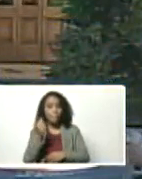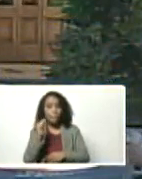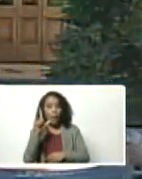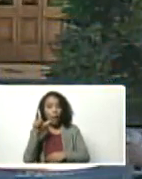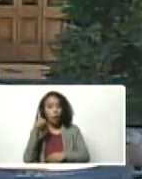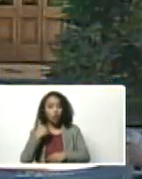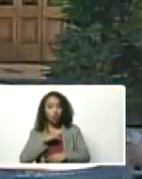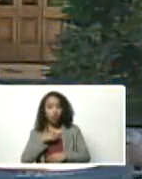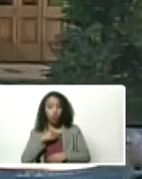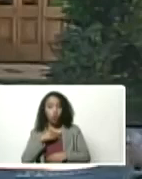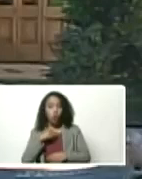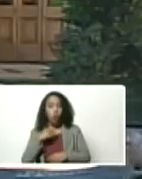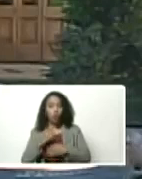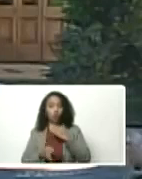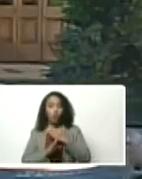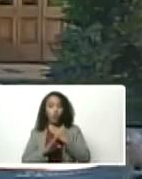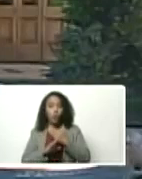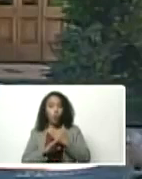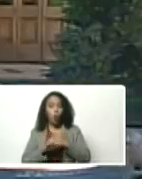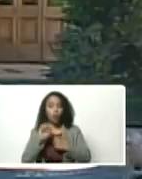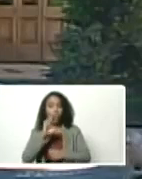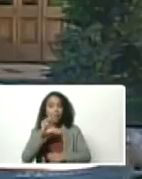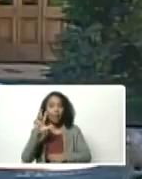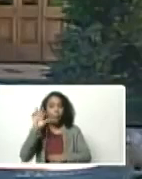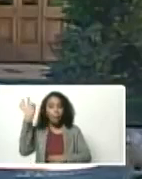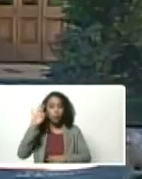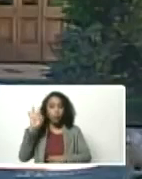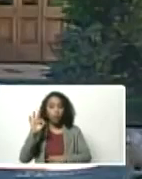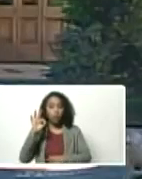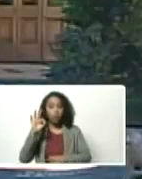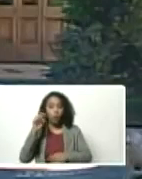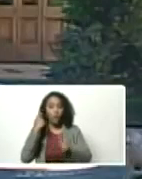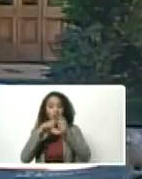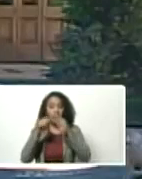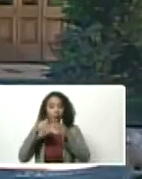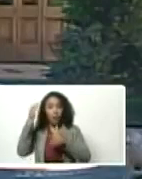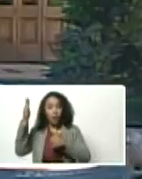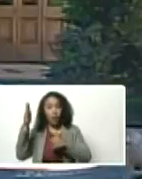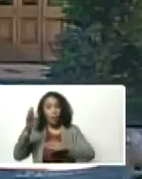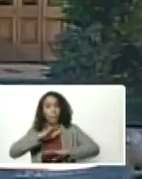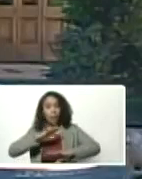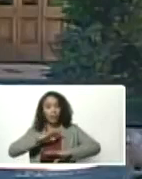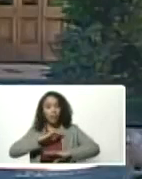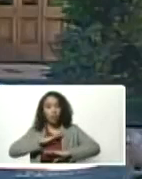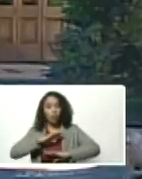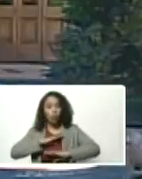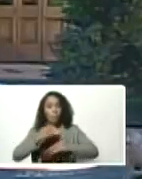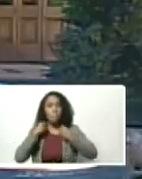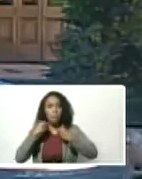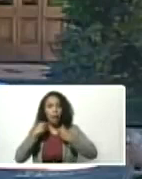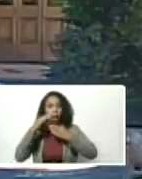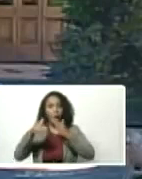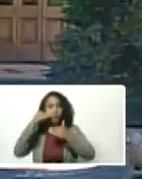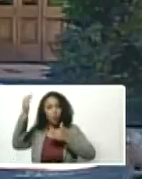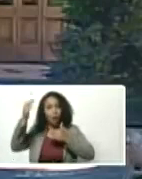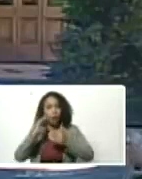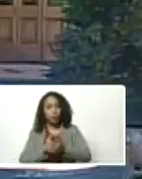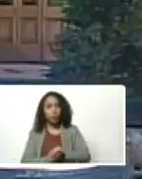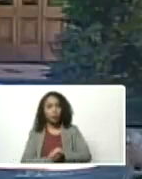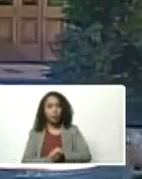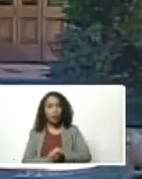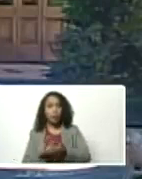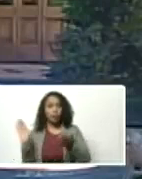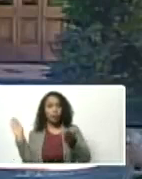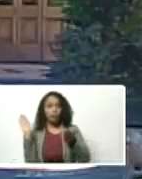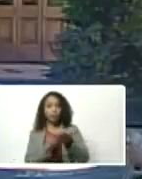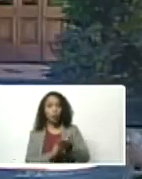tuvimos un 33% de exportaciones nuevas en bienes para el exterior y nos